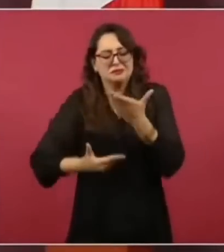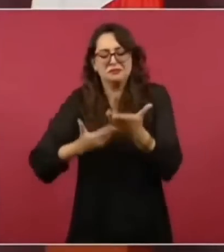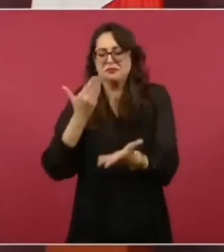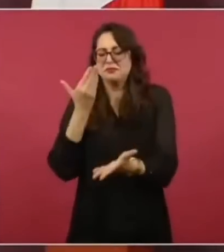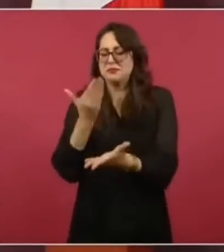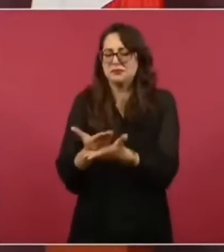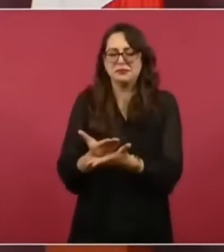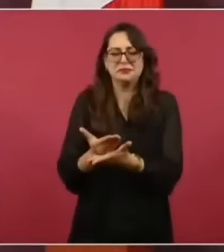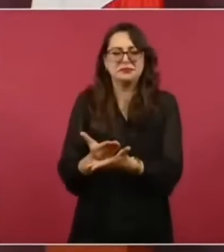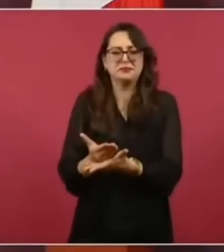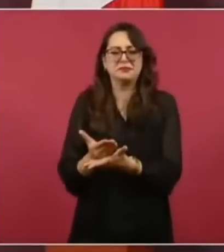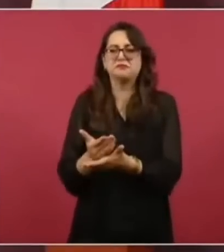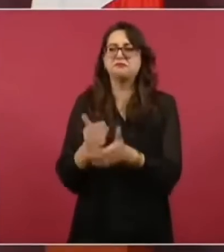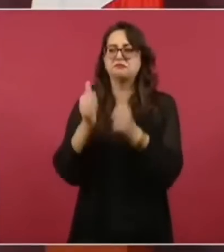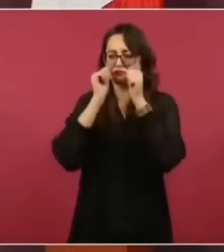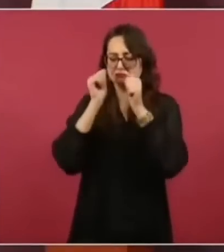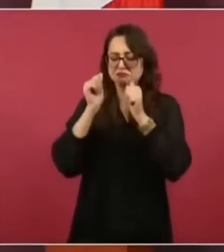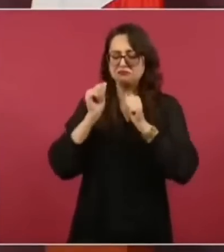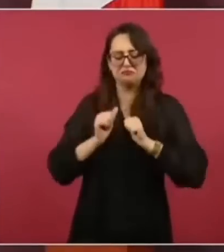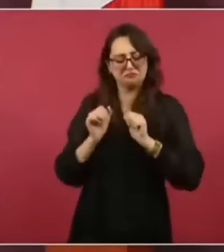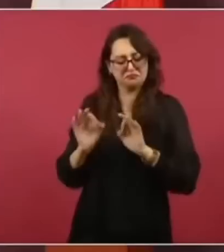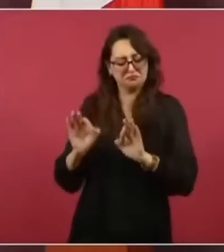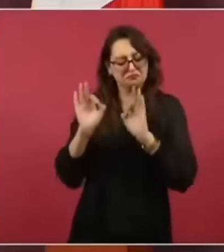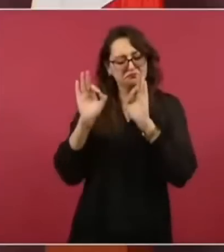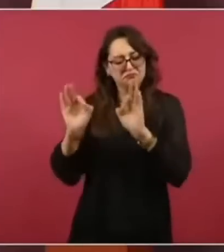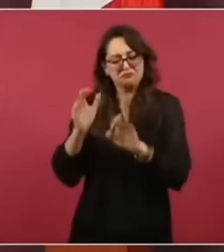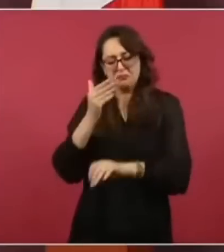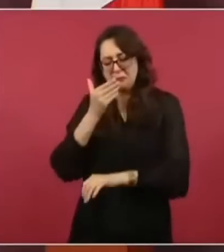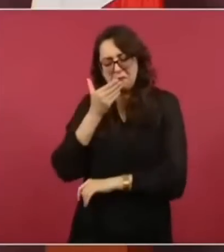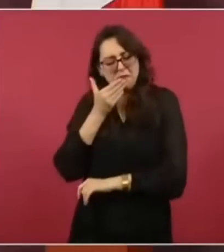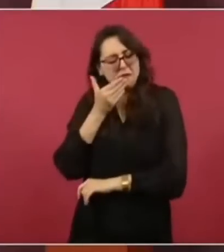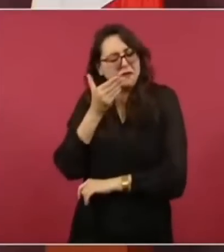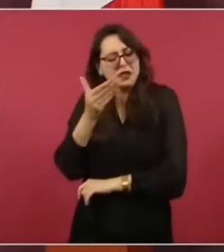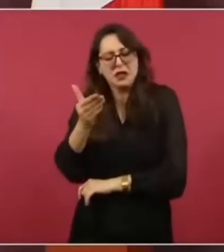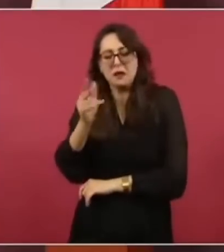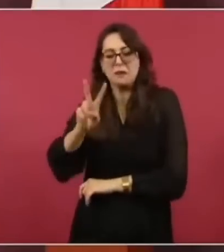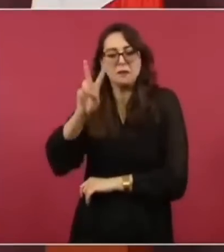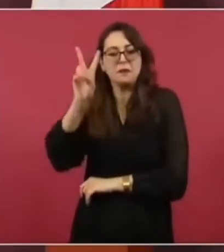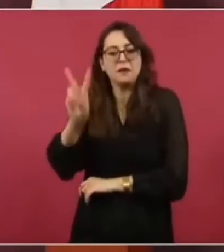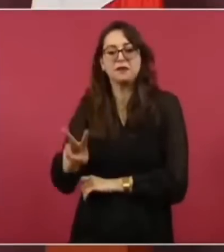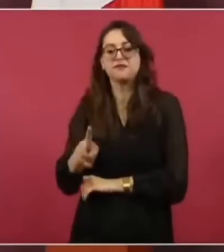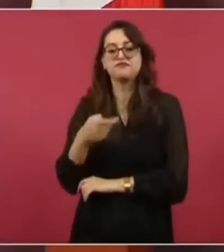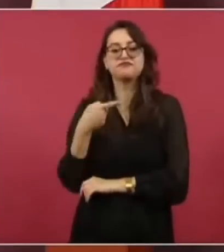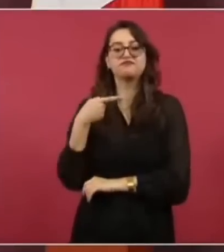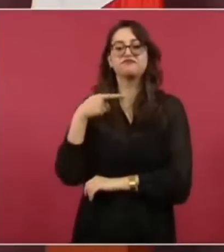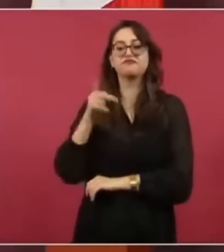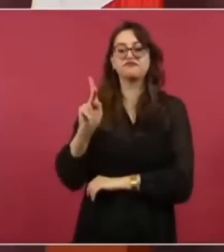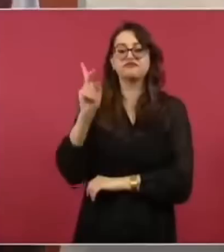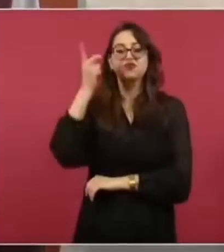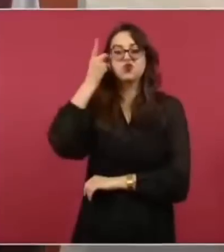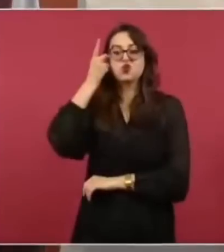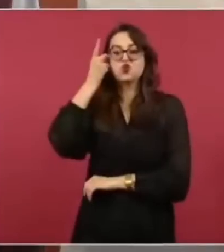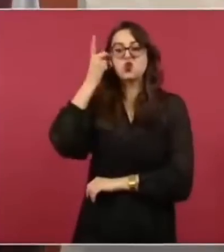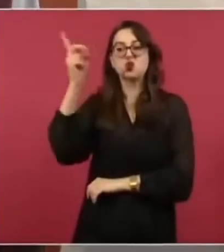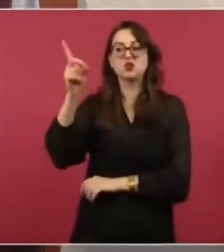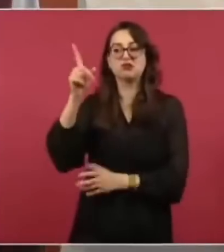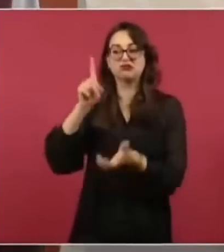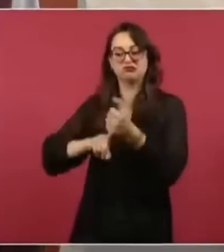fue atento. Sin embargo, el propietario es